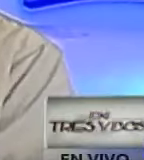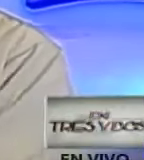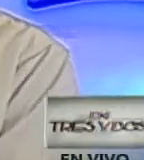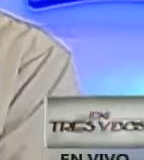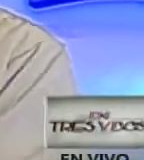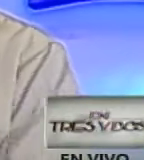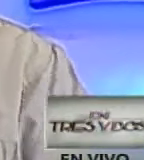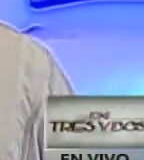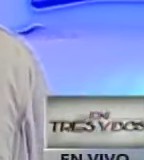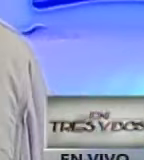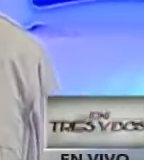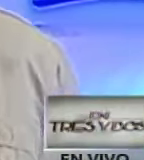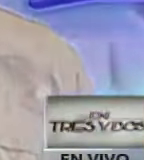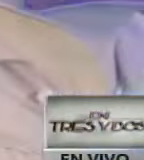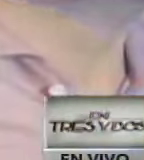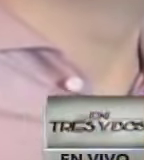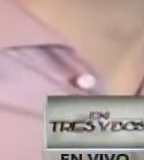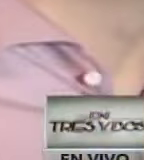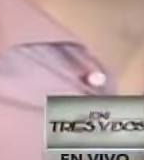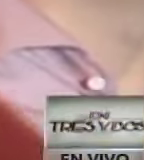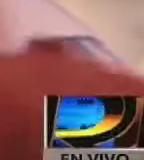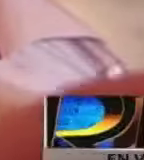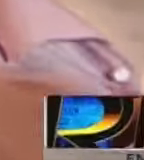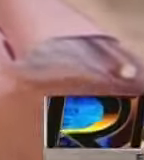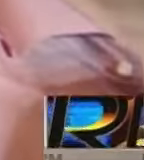comunicación e información.